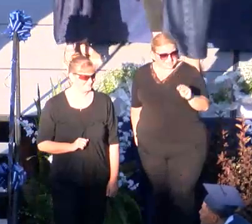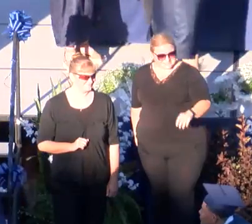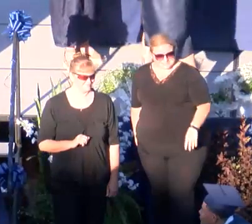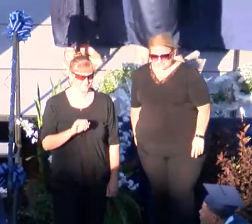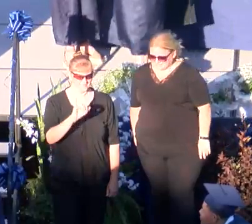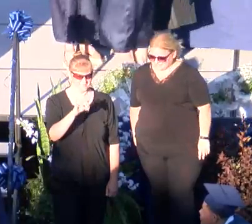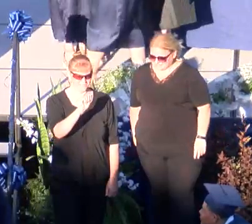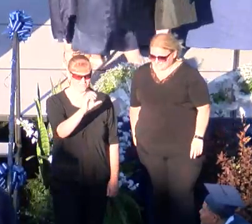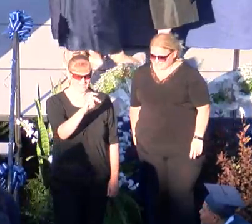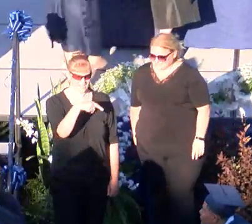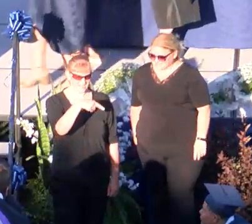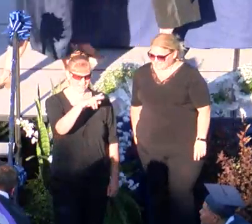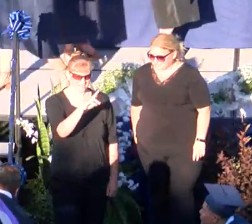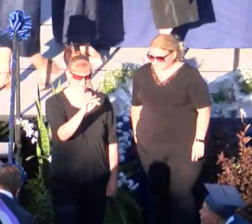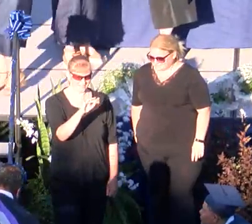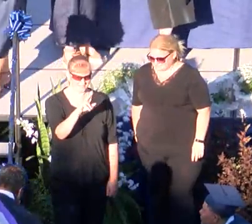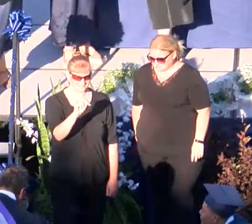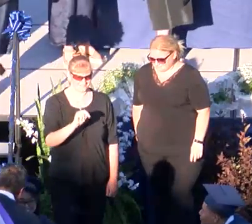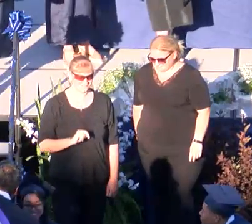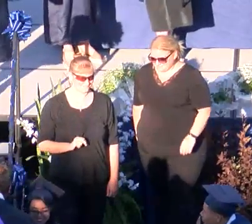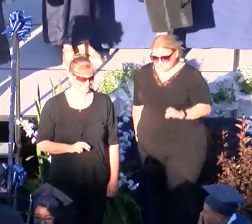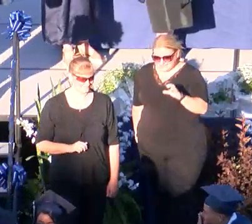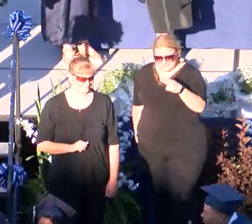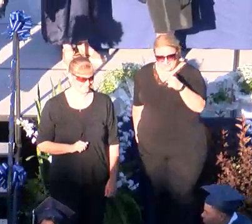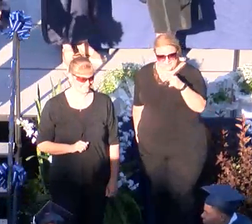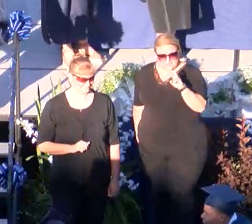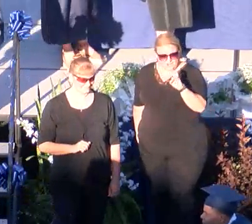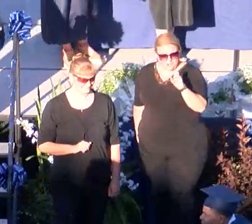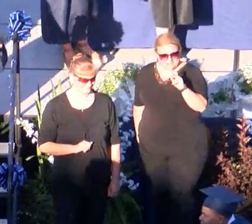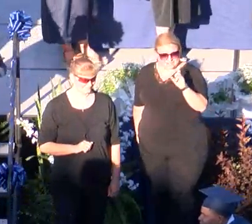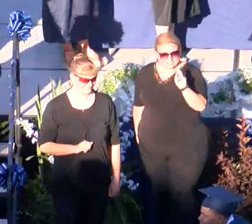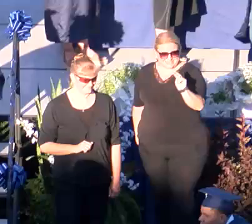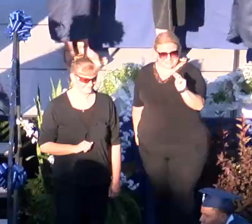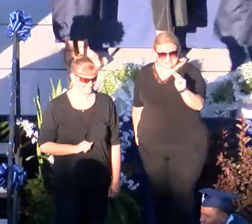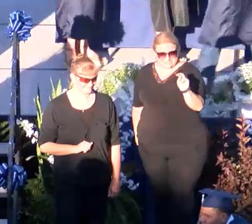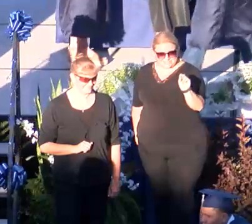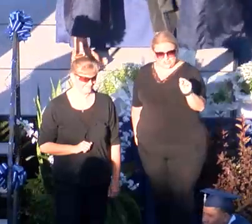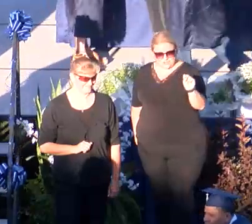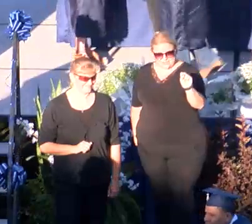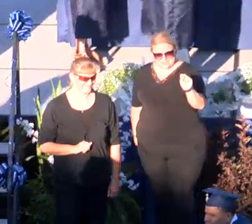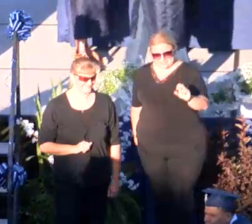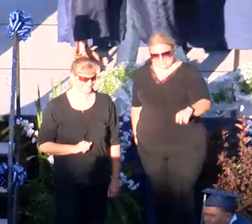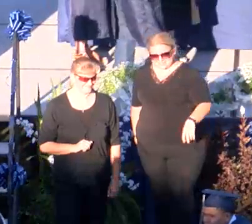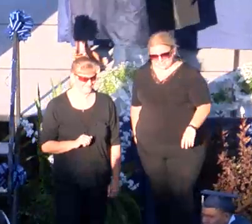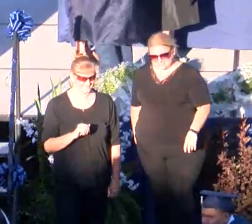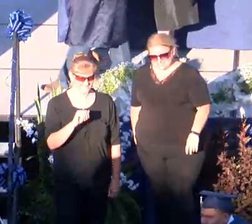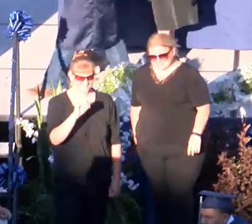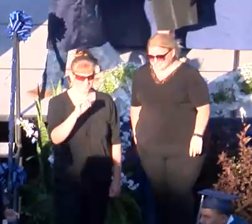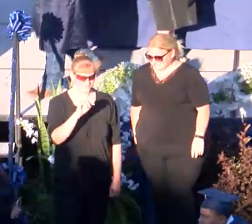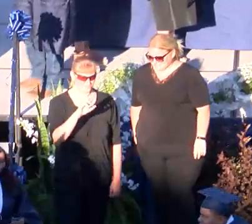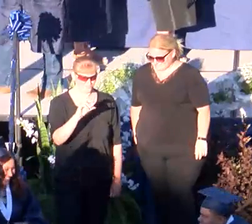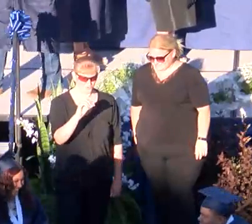Jackson Lakens. Christian Shogren. Zelda Vaila.